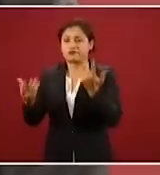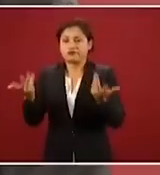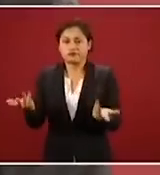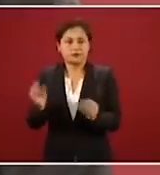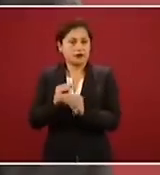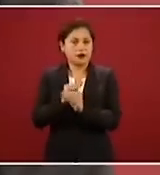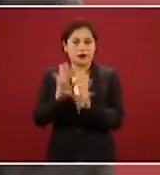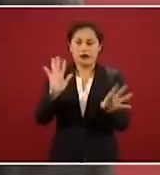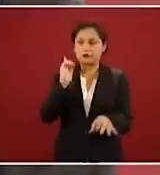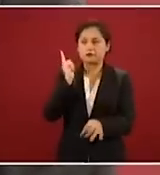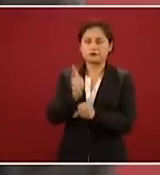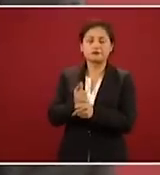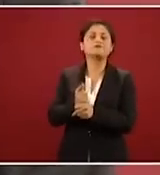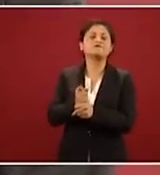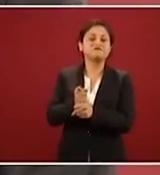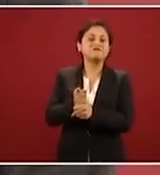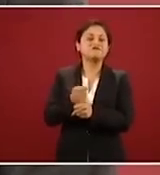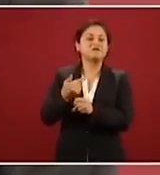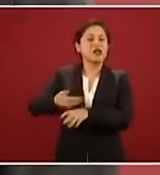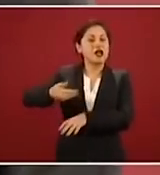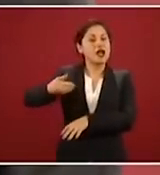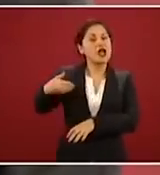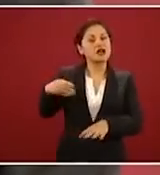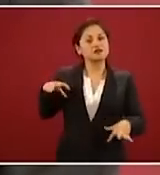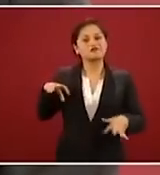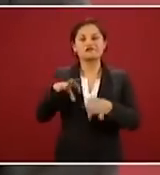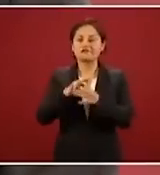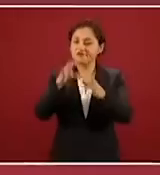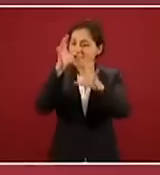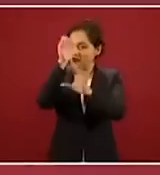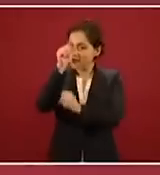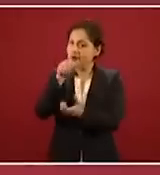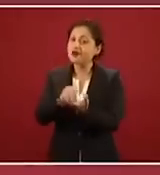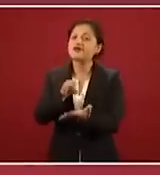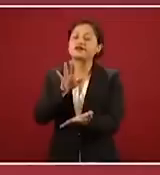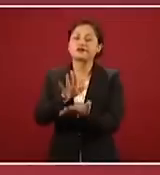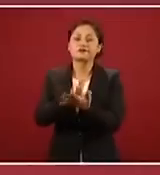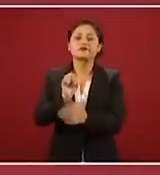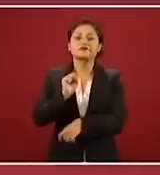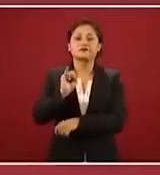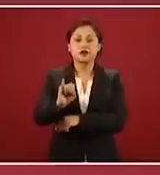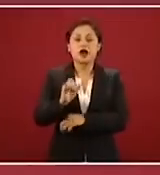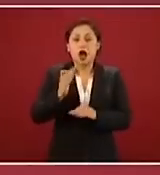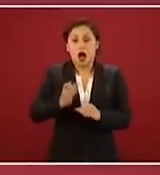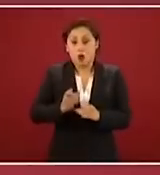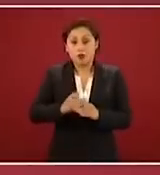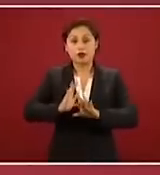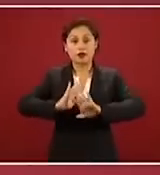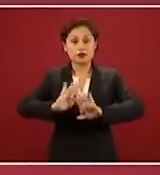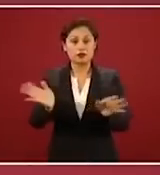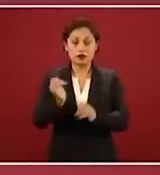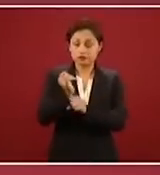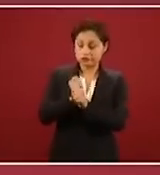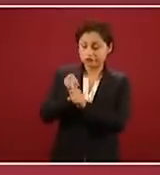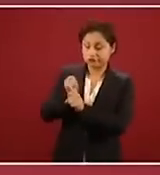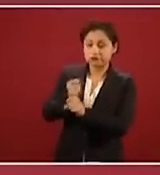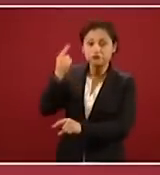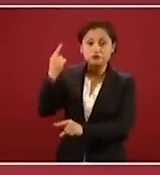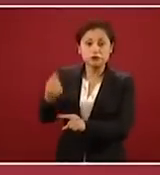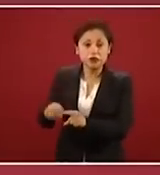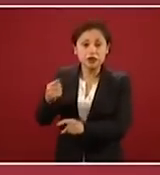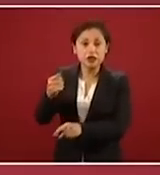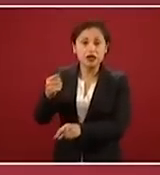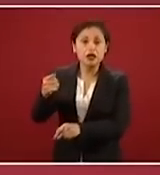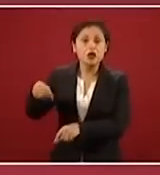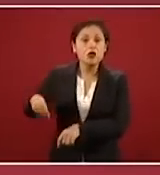Entonces, se está investigando y están siendo procesados